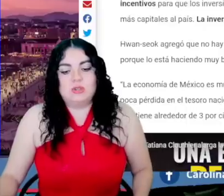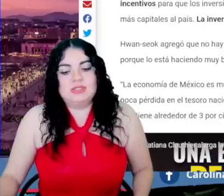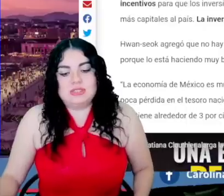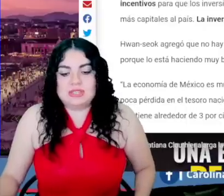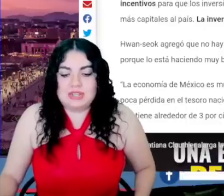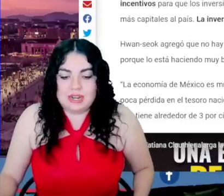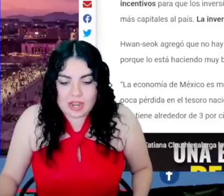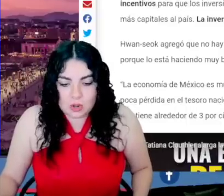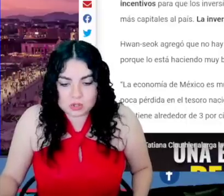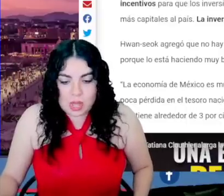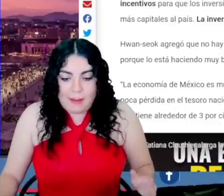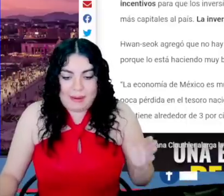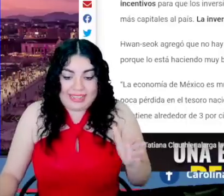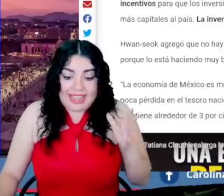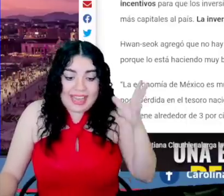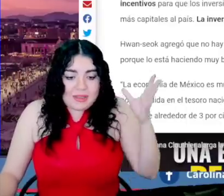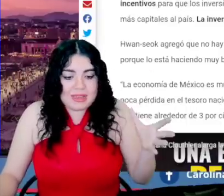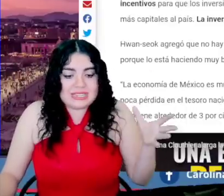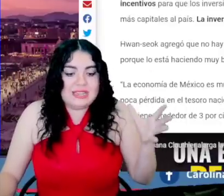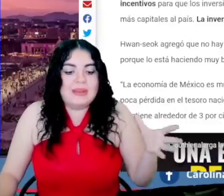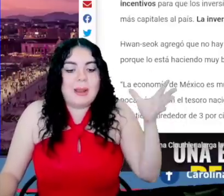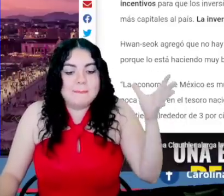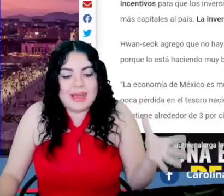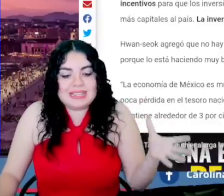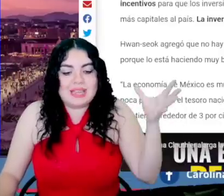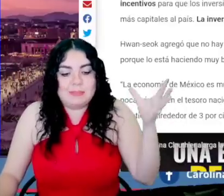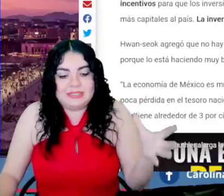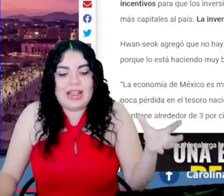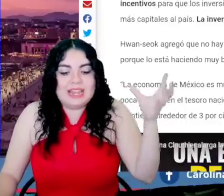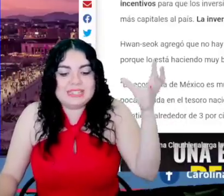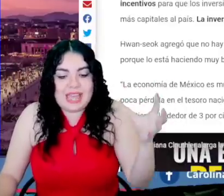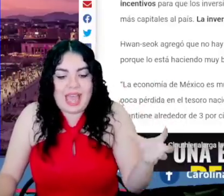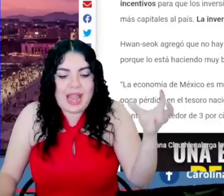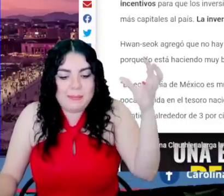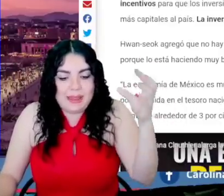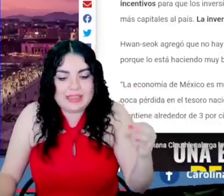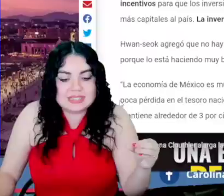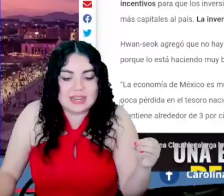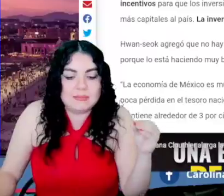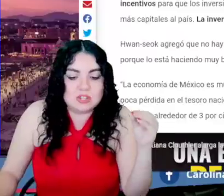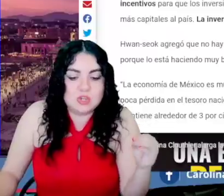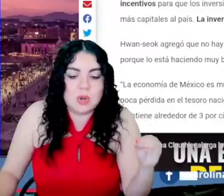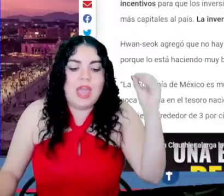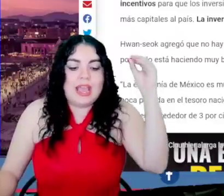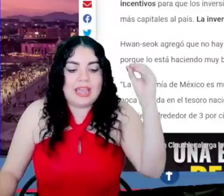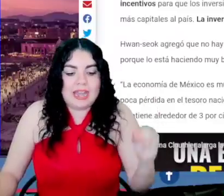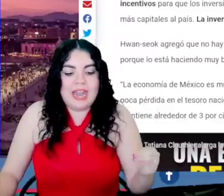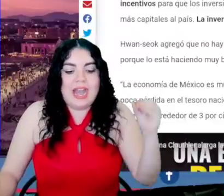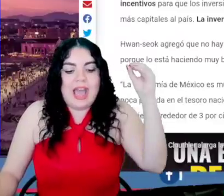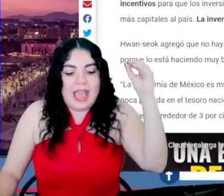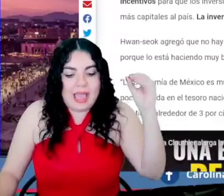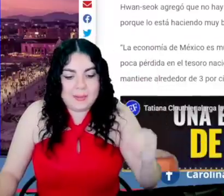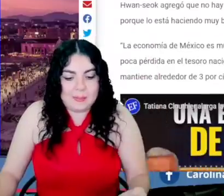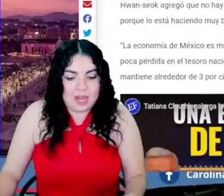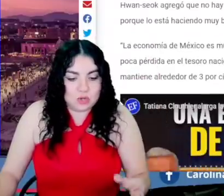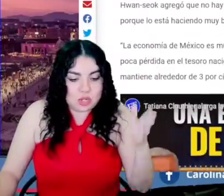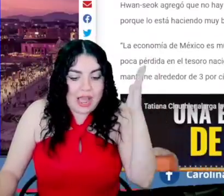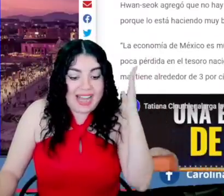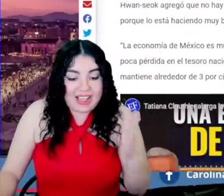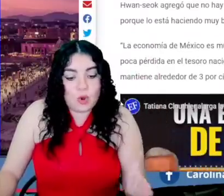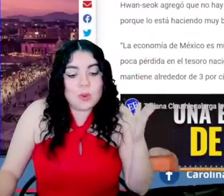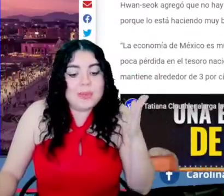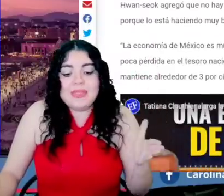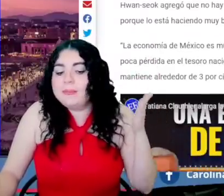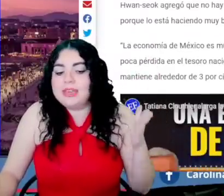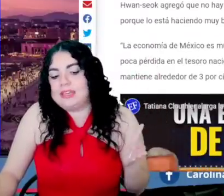los inversionistas extranjeros para que cada vez lleven más capitales al país la inversión genera empleos